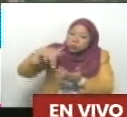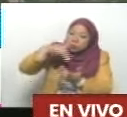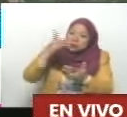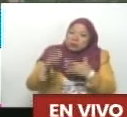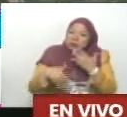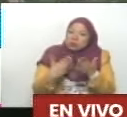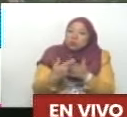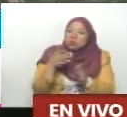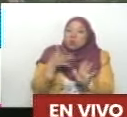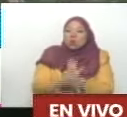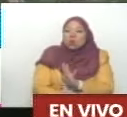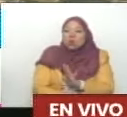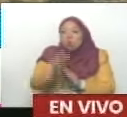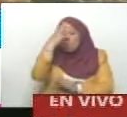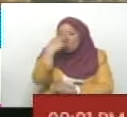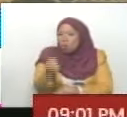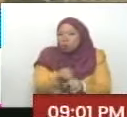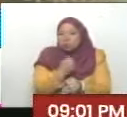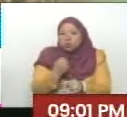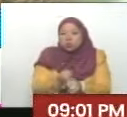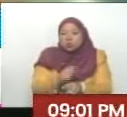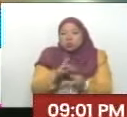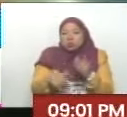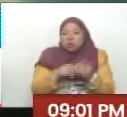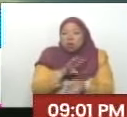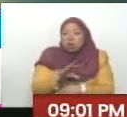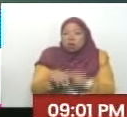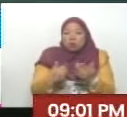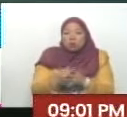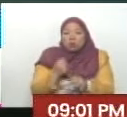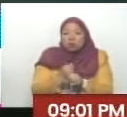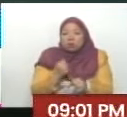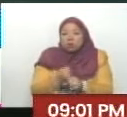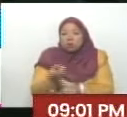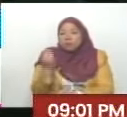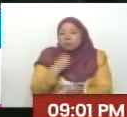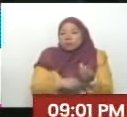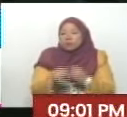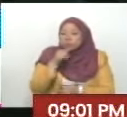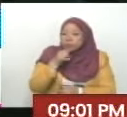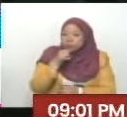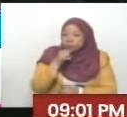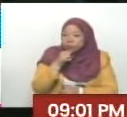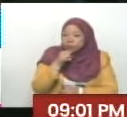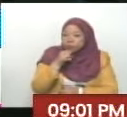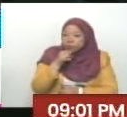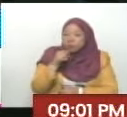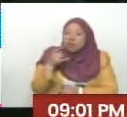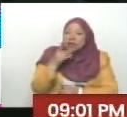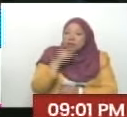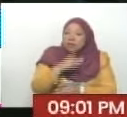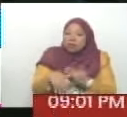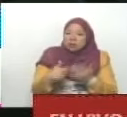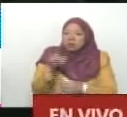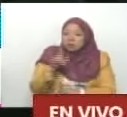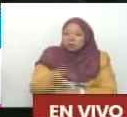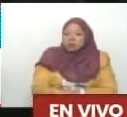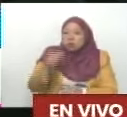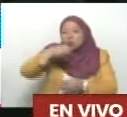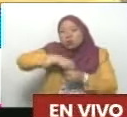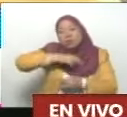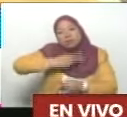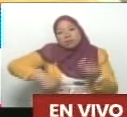que también tiene que ver con la comprensión del cosmos, de los cuerpos celestes, de los meteoritos, y el deseo que usted también nos